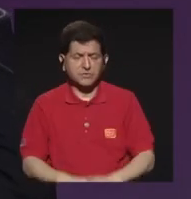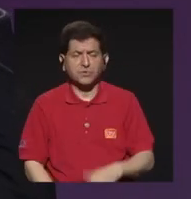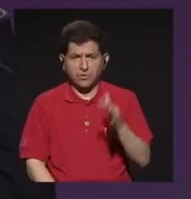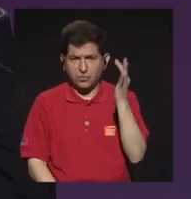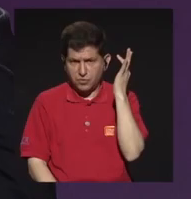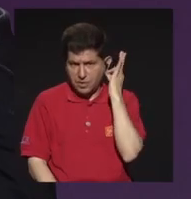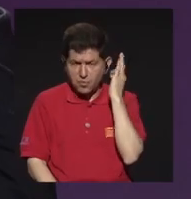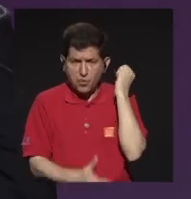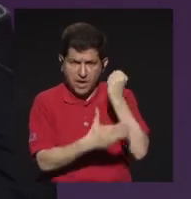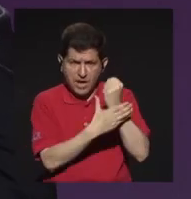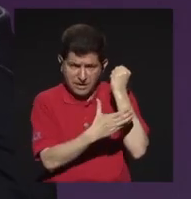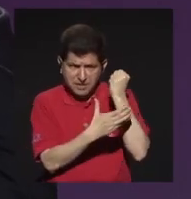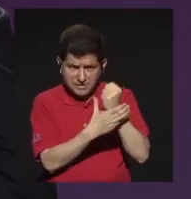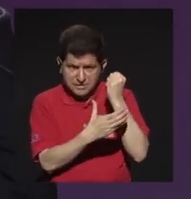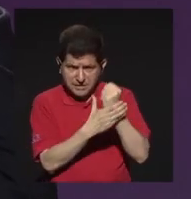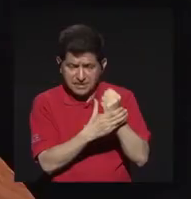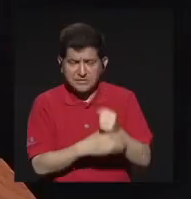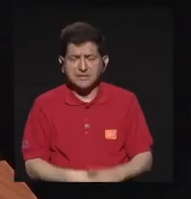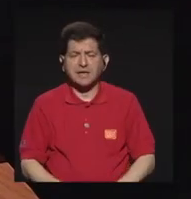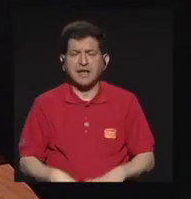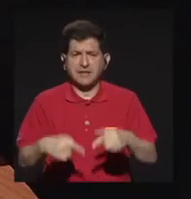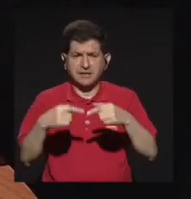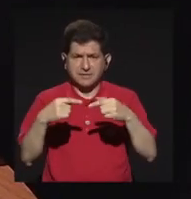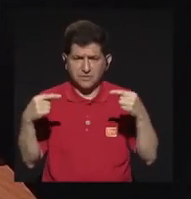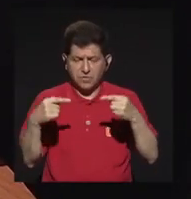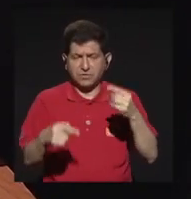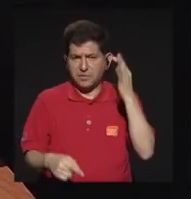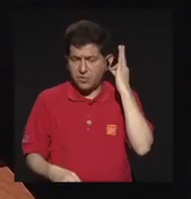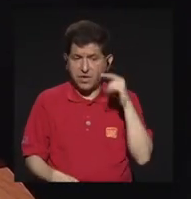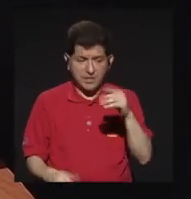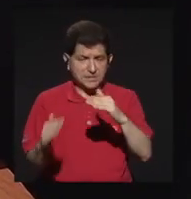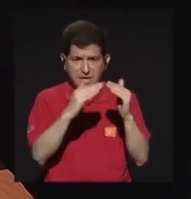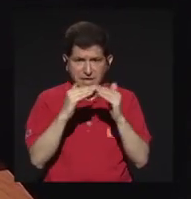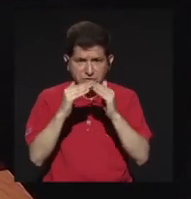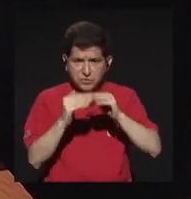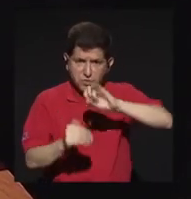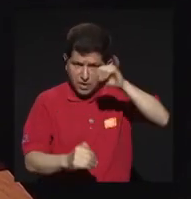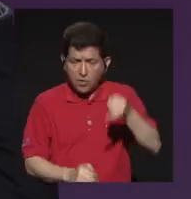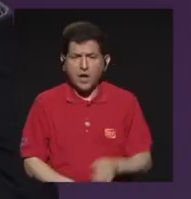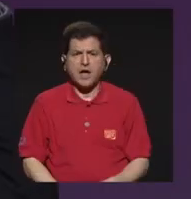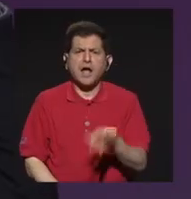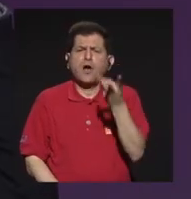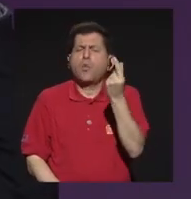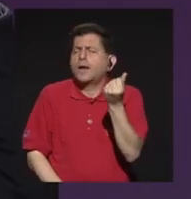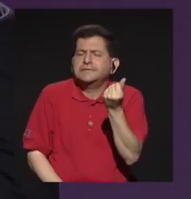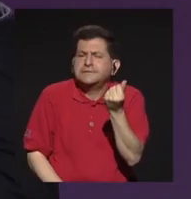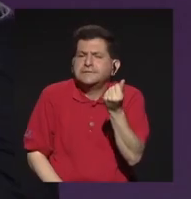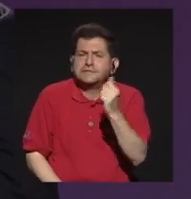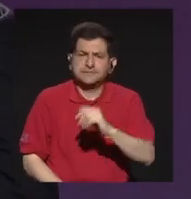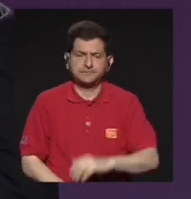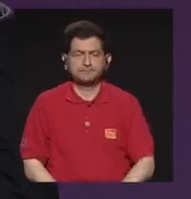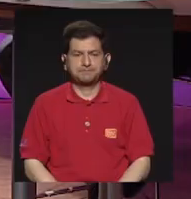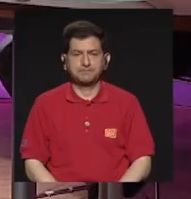mujeres las escenas de feminicidios en ciudad juárez cuantas llevamos